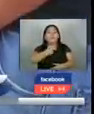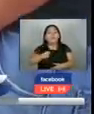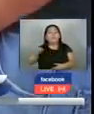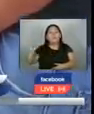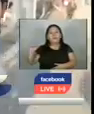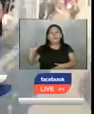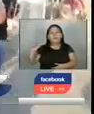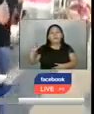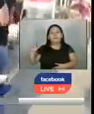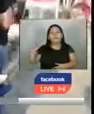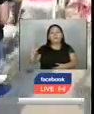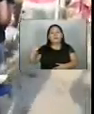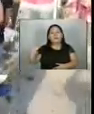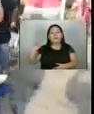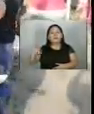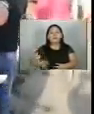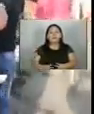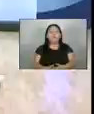Noticiero Hechos.